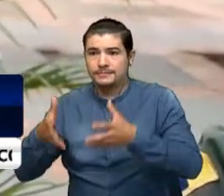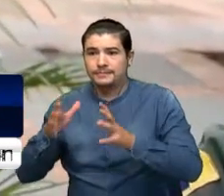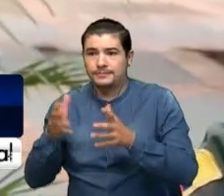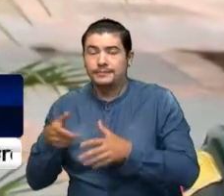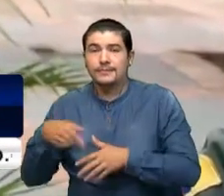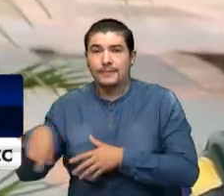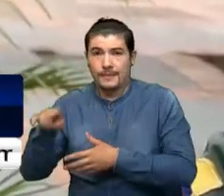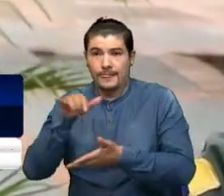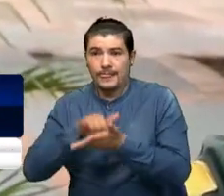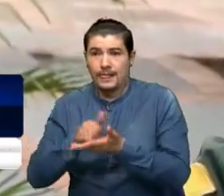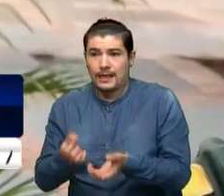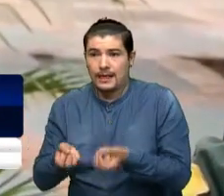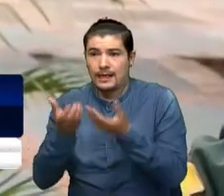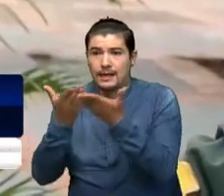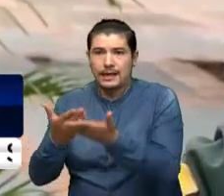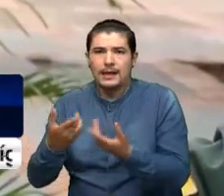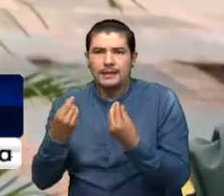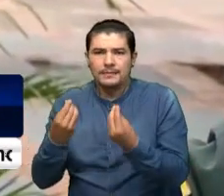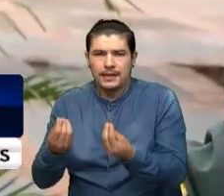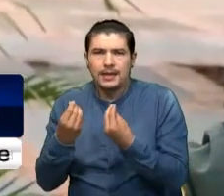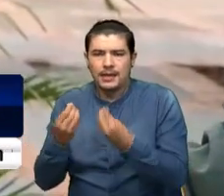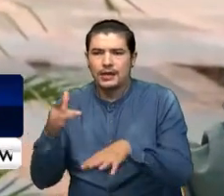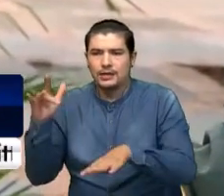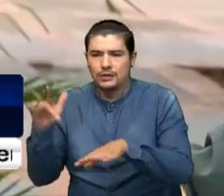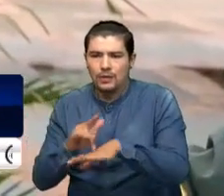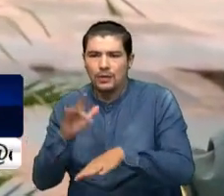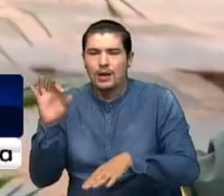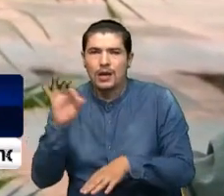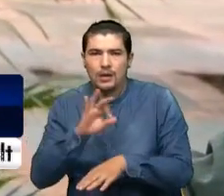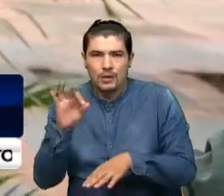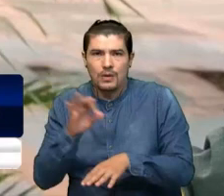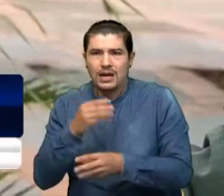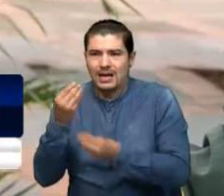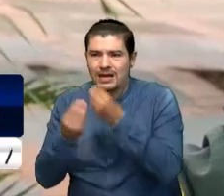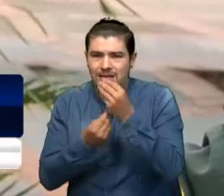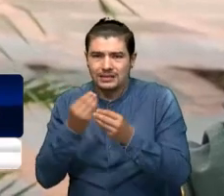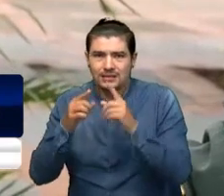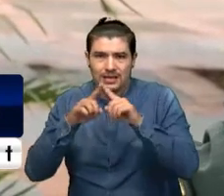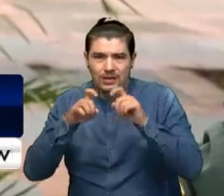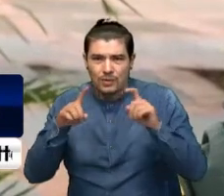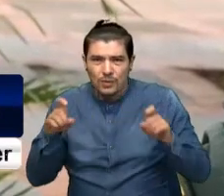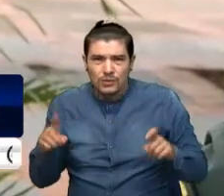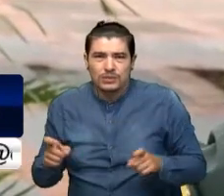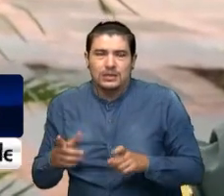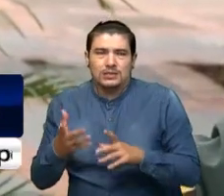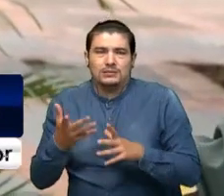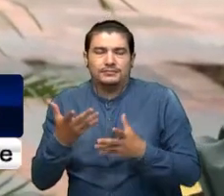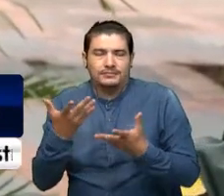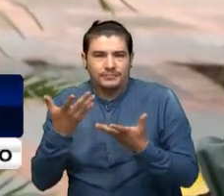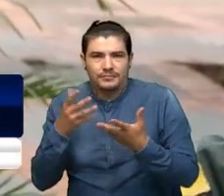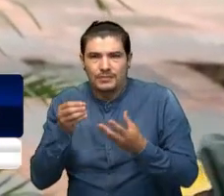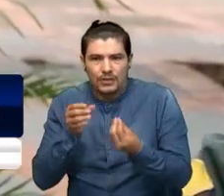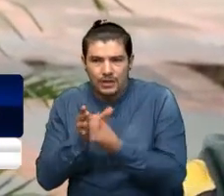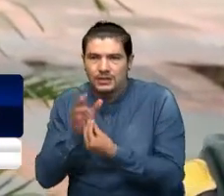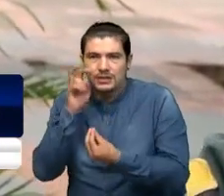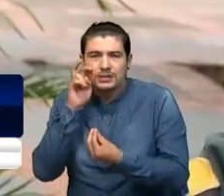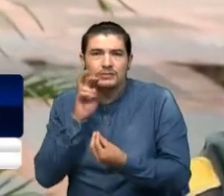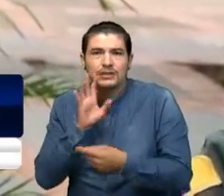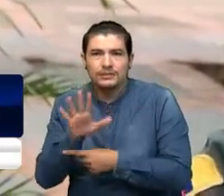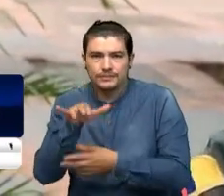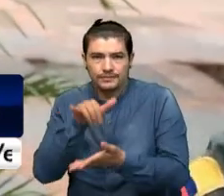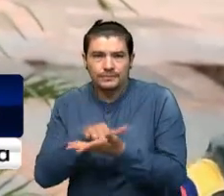que aparentemente daba para tocarla, para hacerle algunos tocamientos y para hacerle